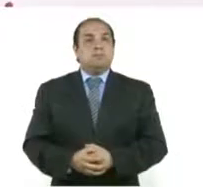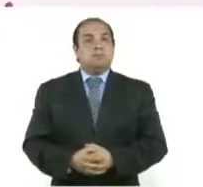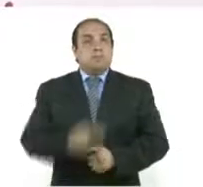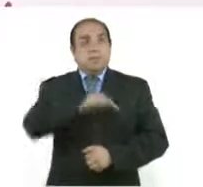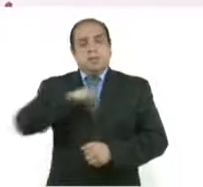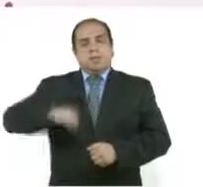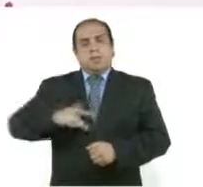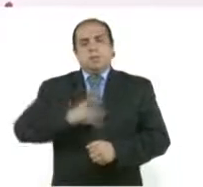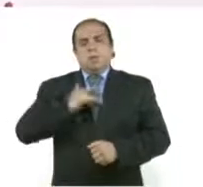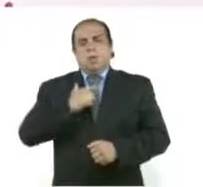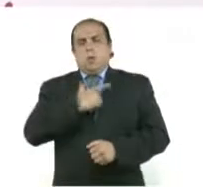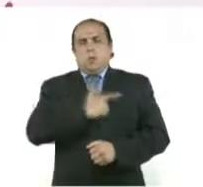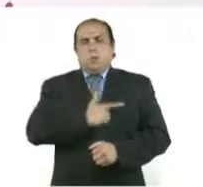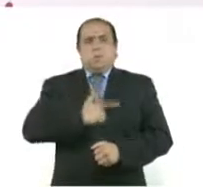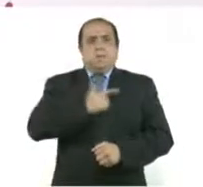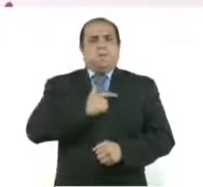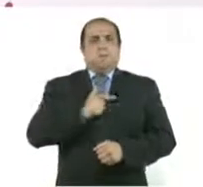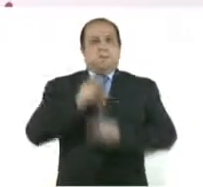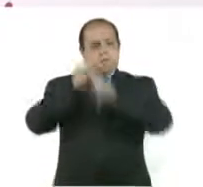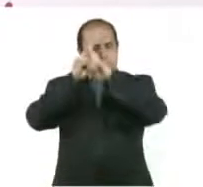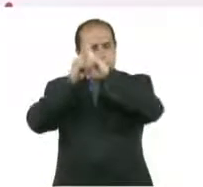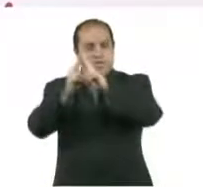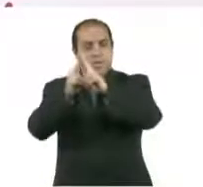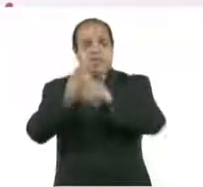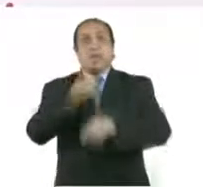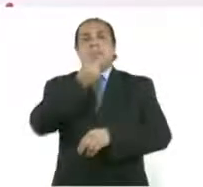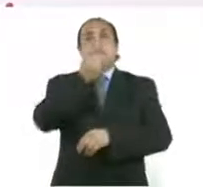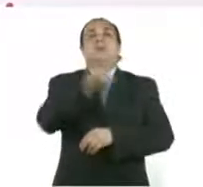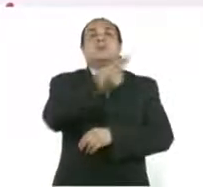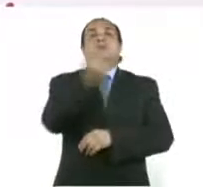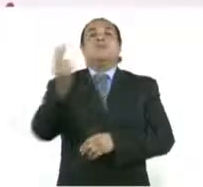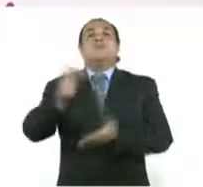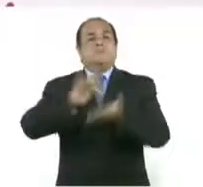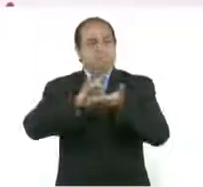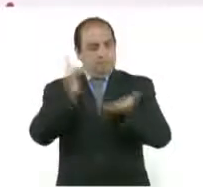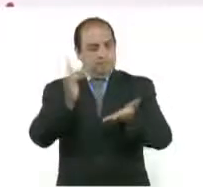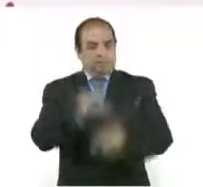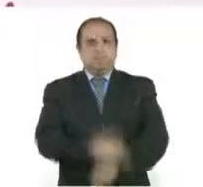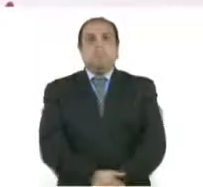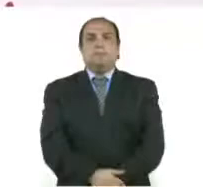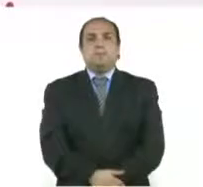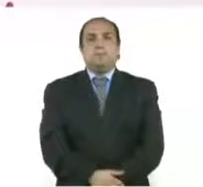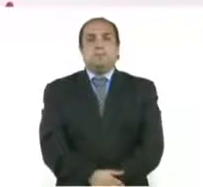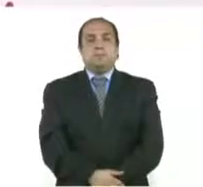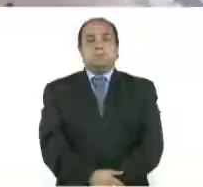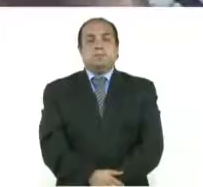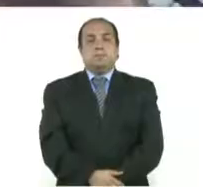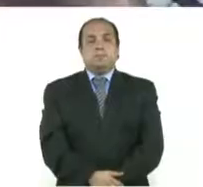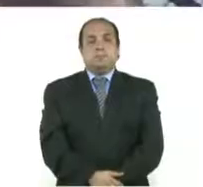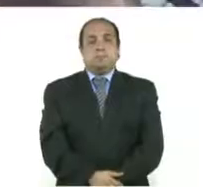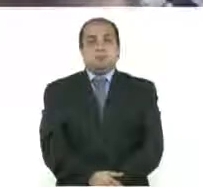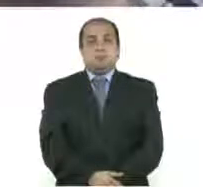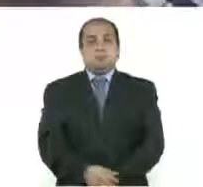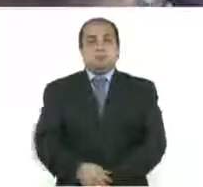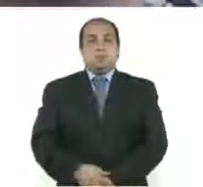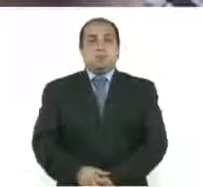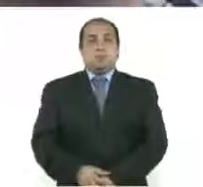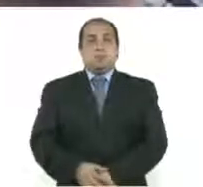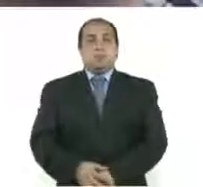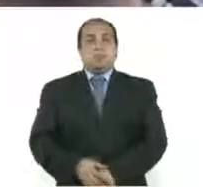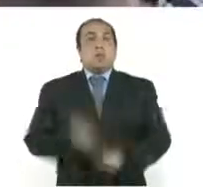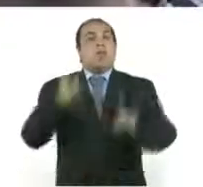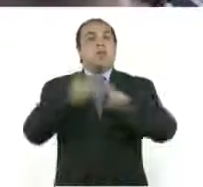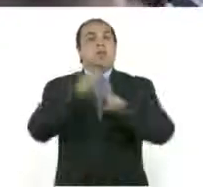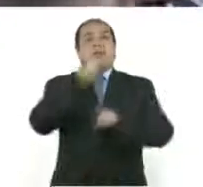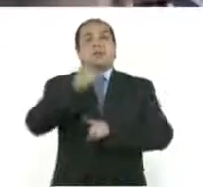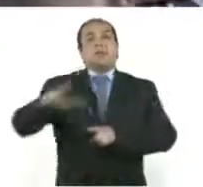gusto y un honor venir a darles las gracias a ustedes. Venimos a decirles que el gobierno de